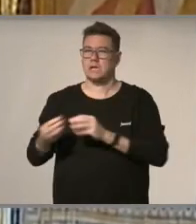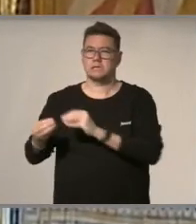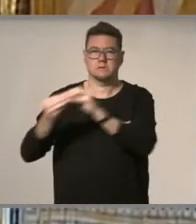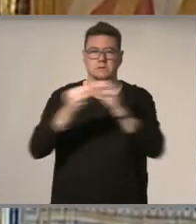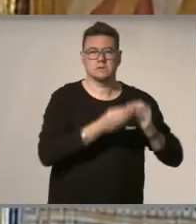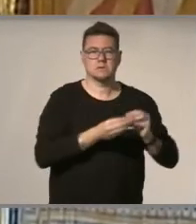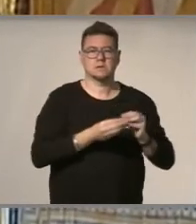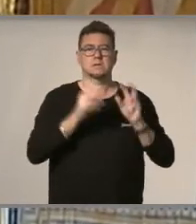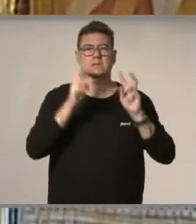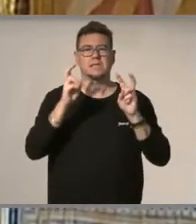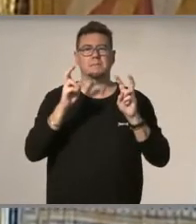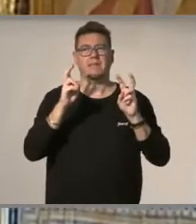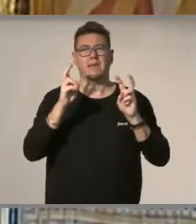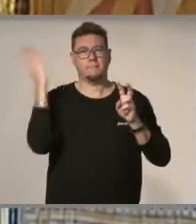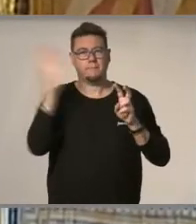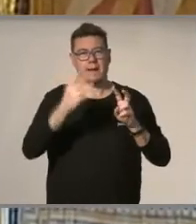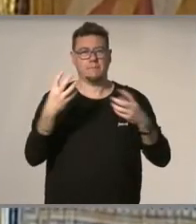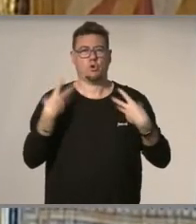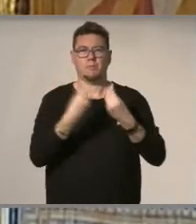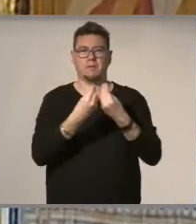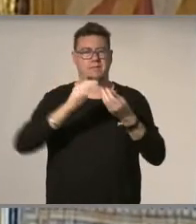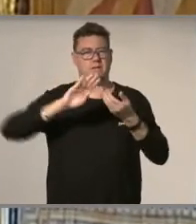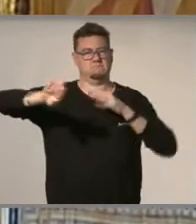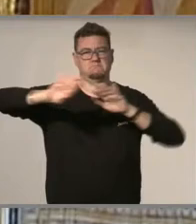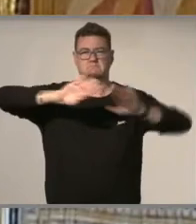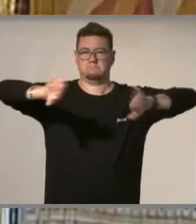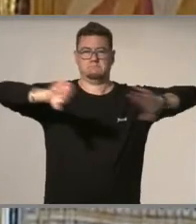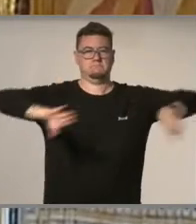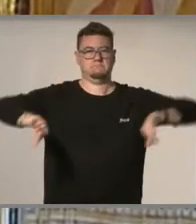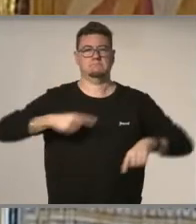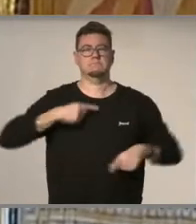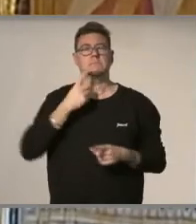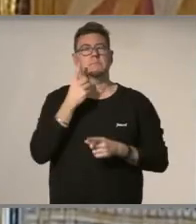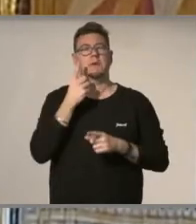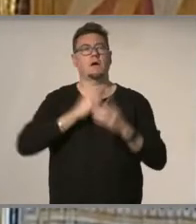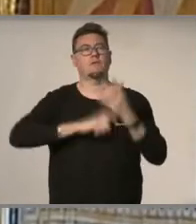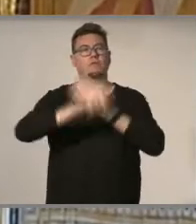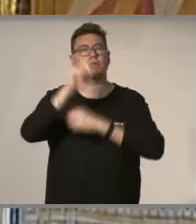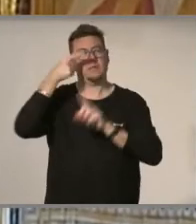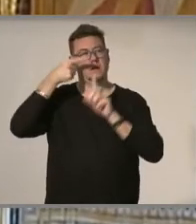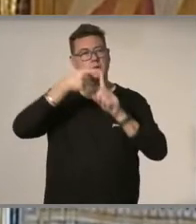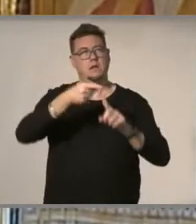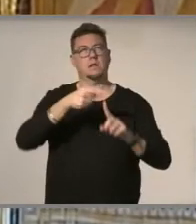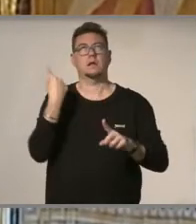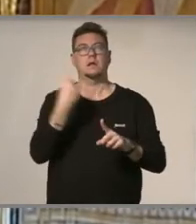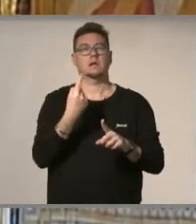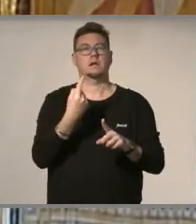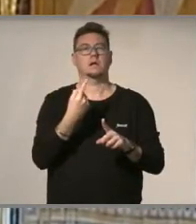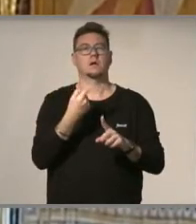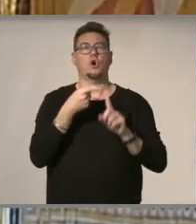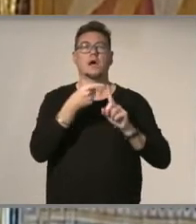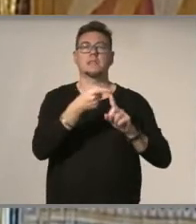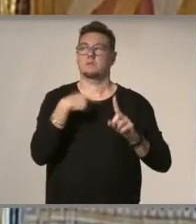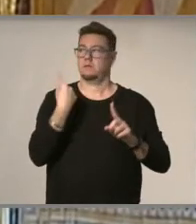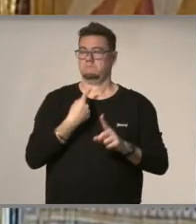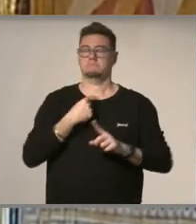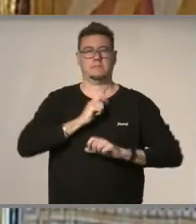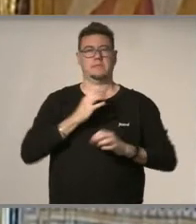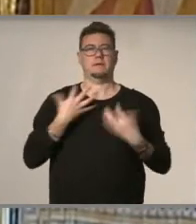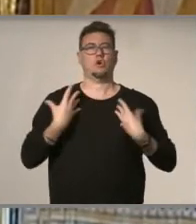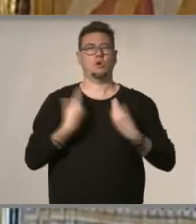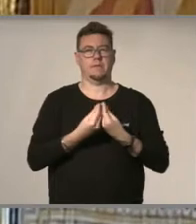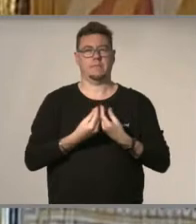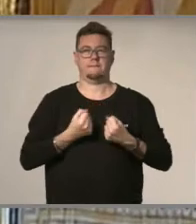todo lo que erosiona la convivencia. El noble objetivo de esta fundación es el mandato que hoy tenemos, fortalecer nuestra